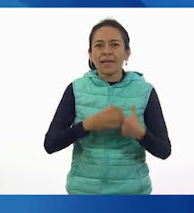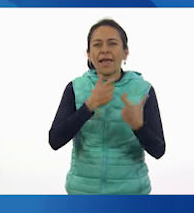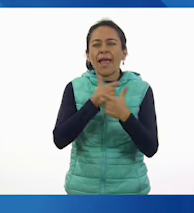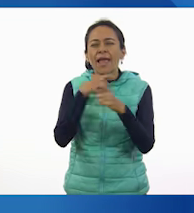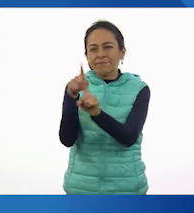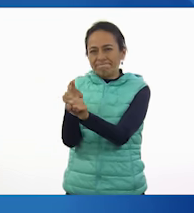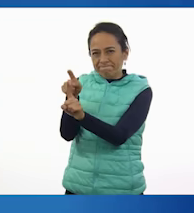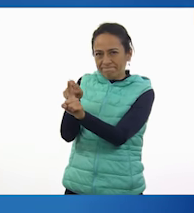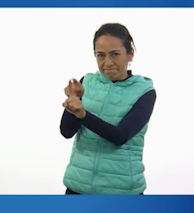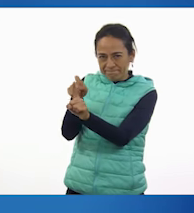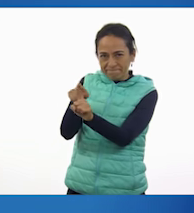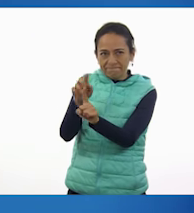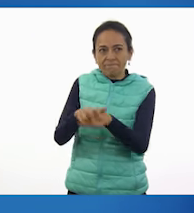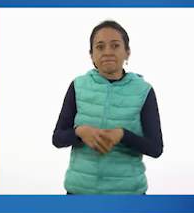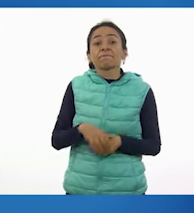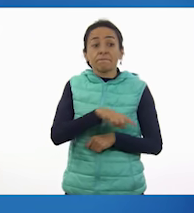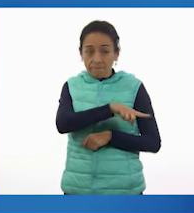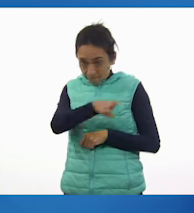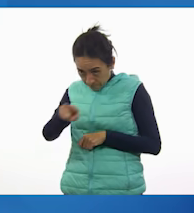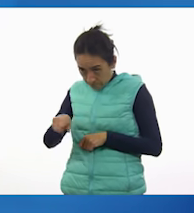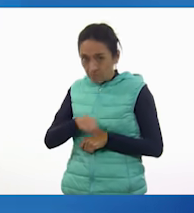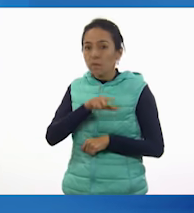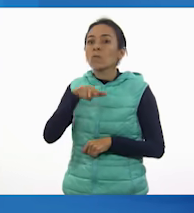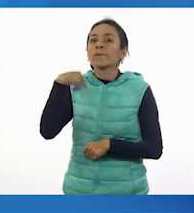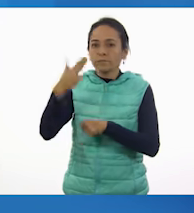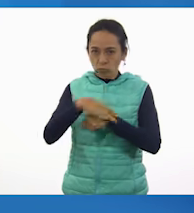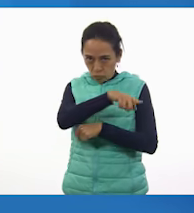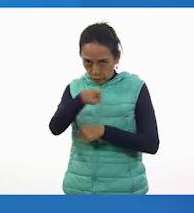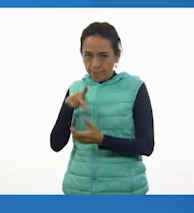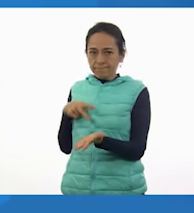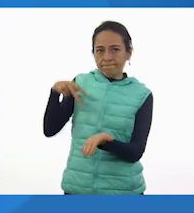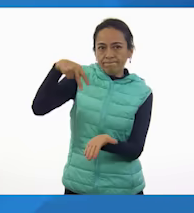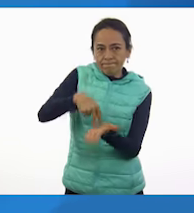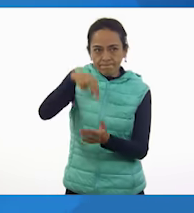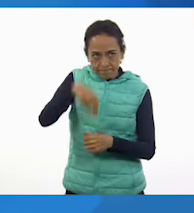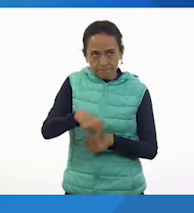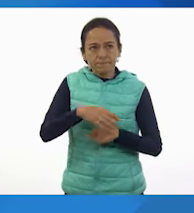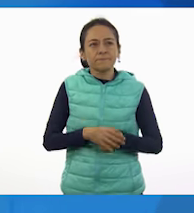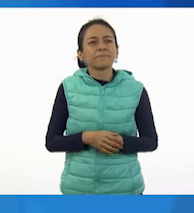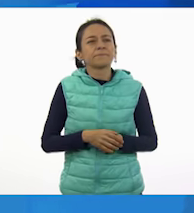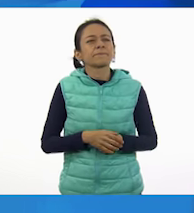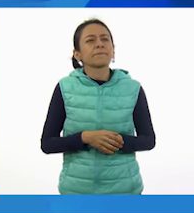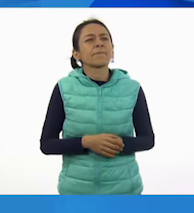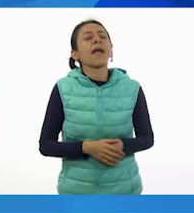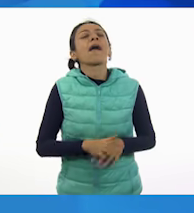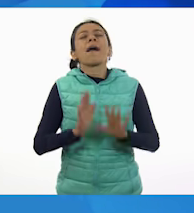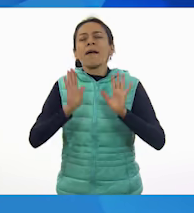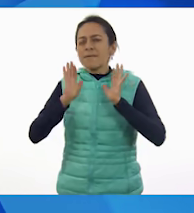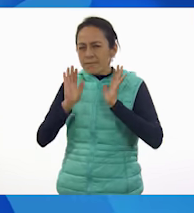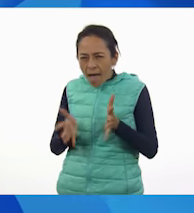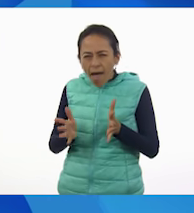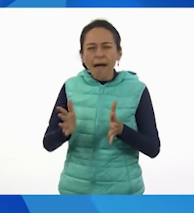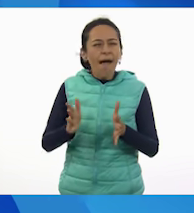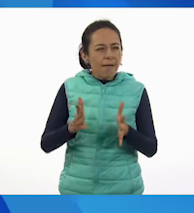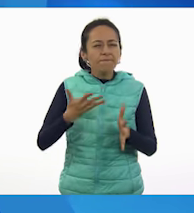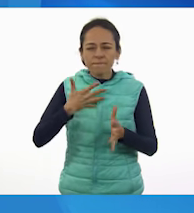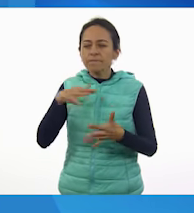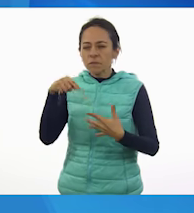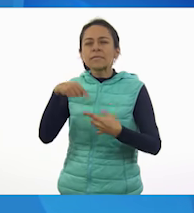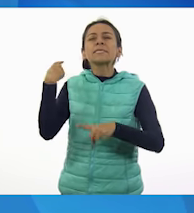Ya les va a tocar estar aquí adelante. Anoten esto. Ya tenemos a la bestia y nos faltaría nada más